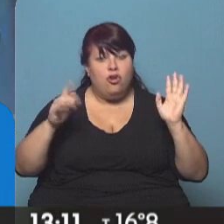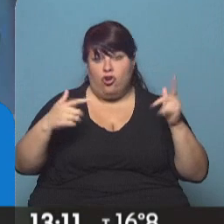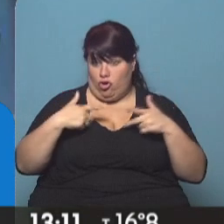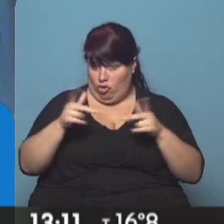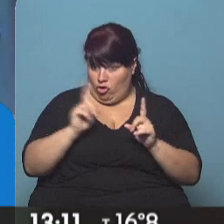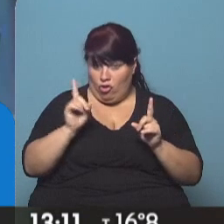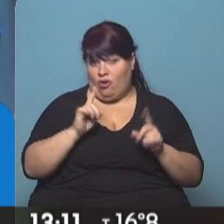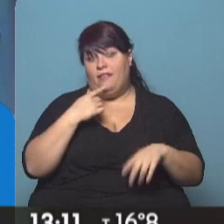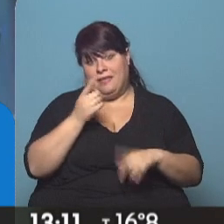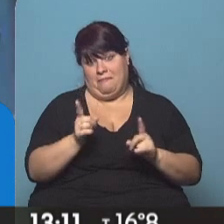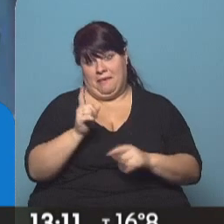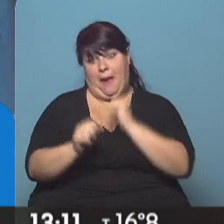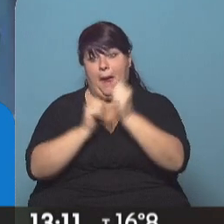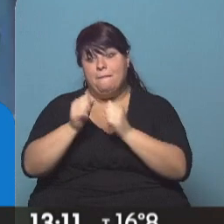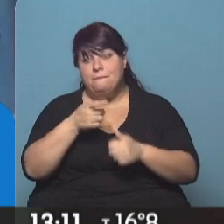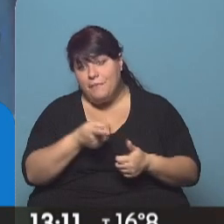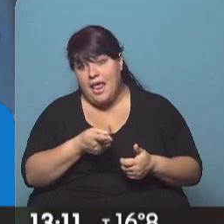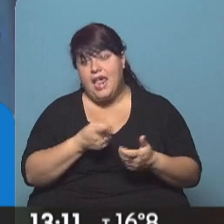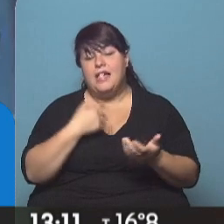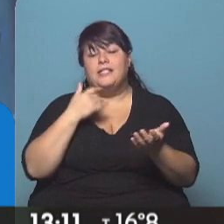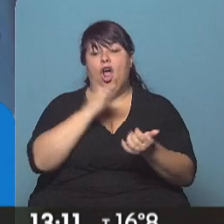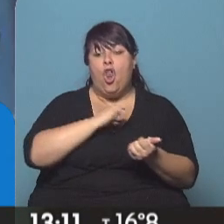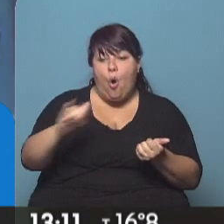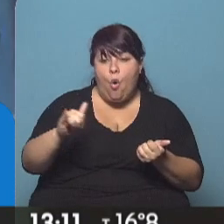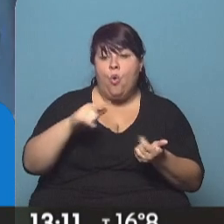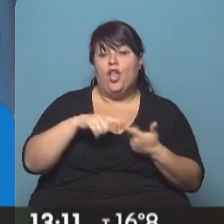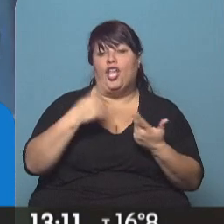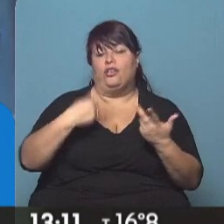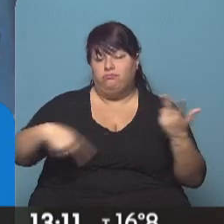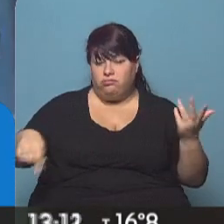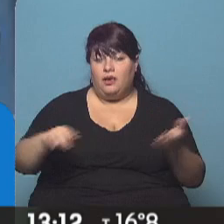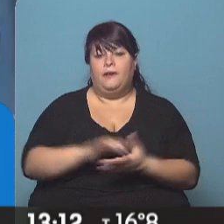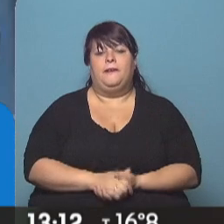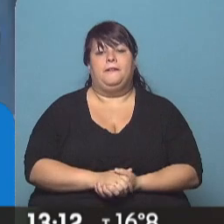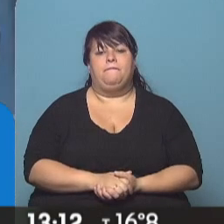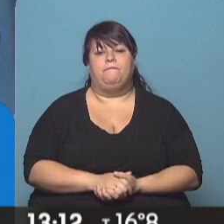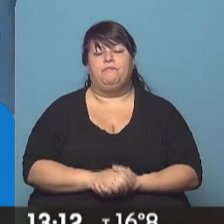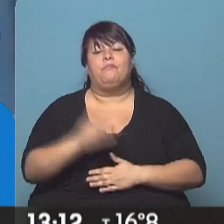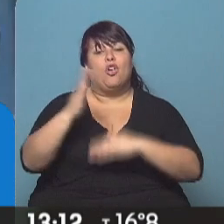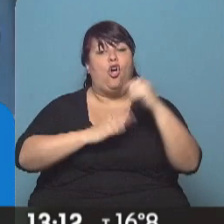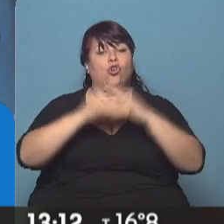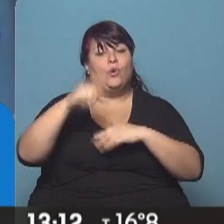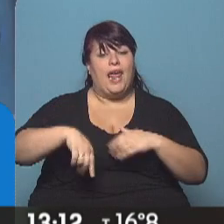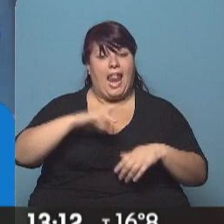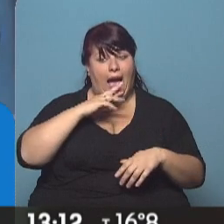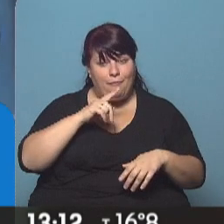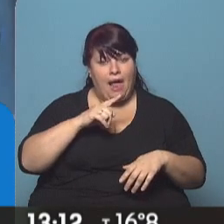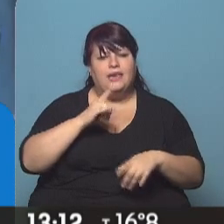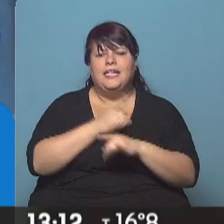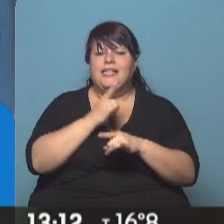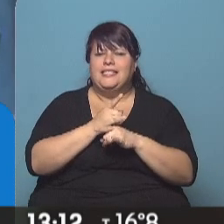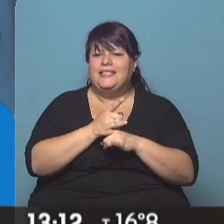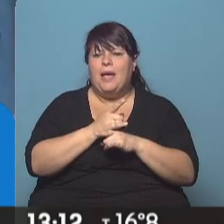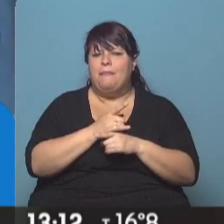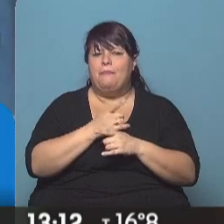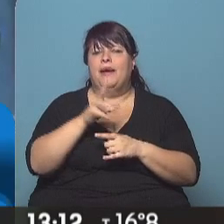digo yo lo dicen las empresas las presentaciones en la causa construyen la ciudad de la plata siempre fue